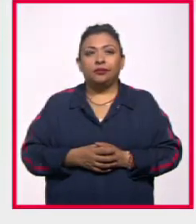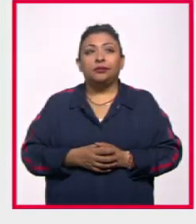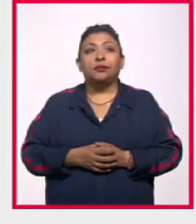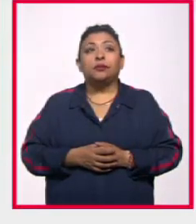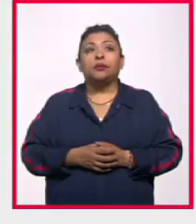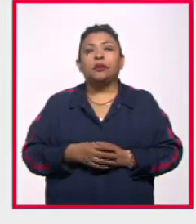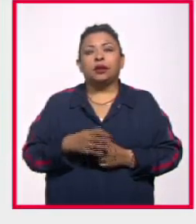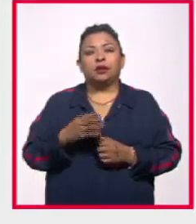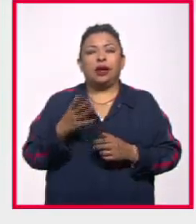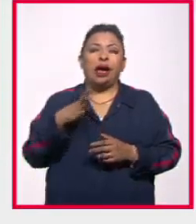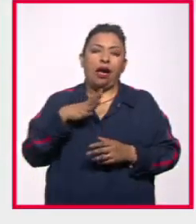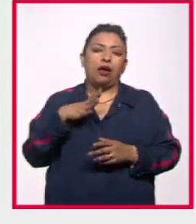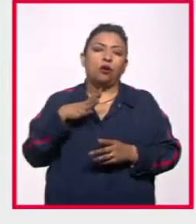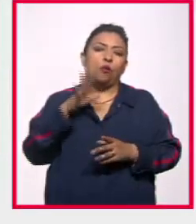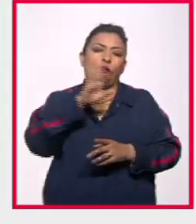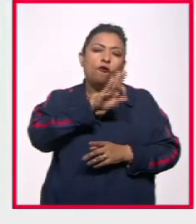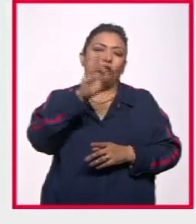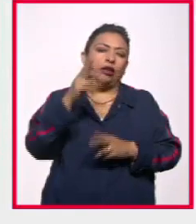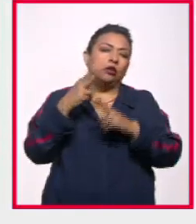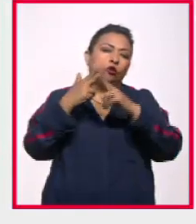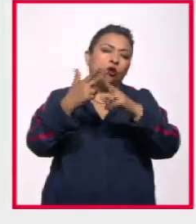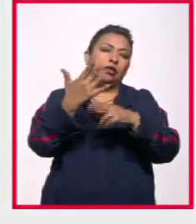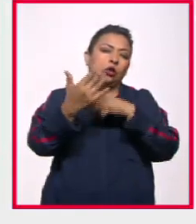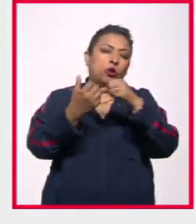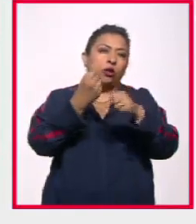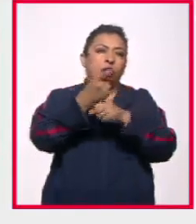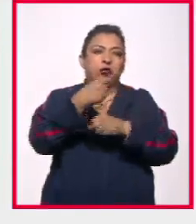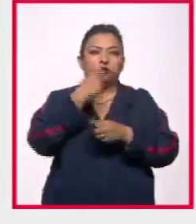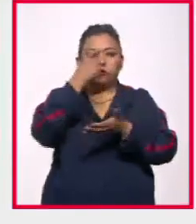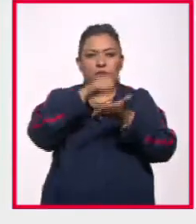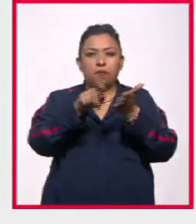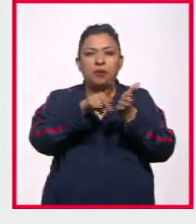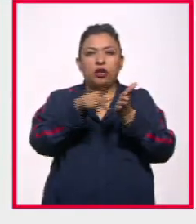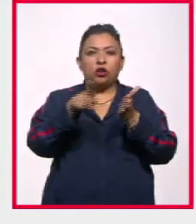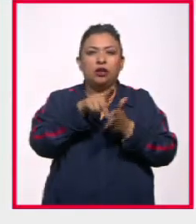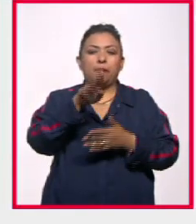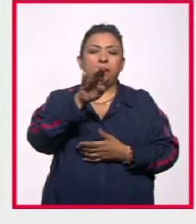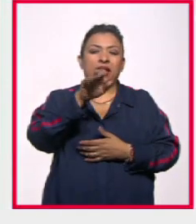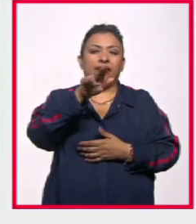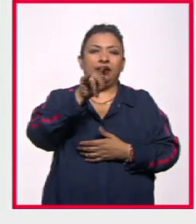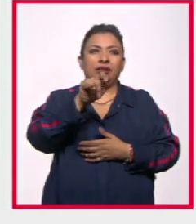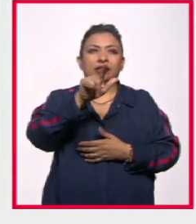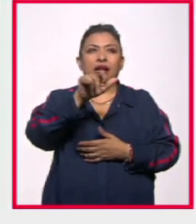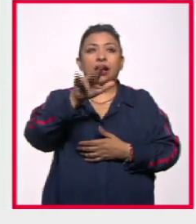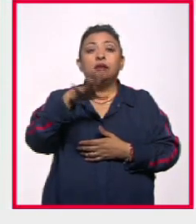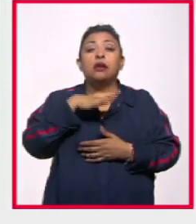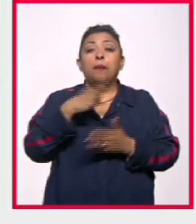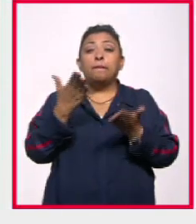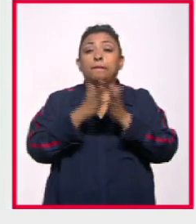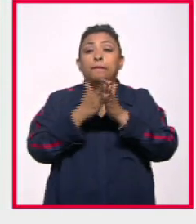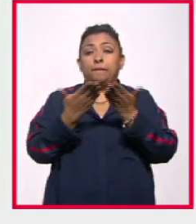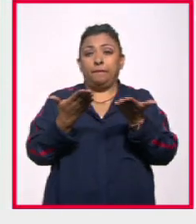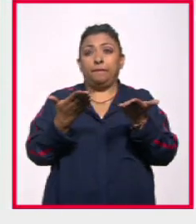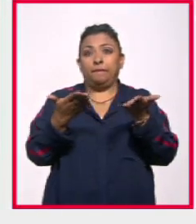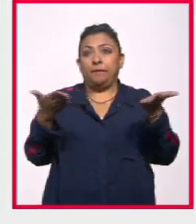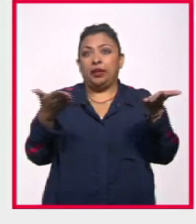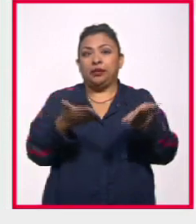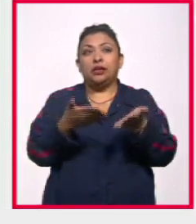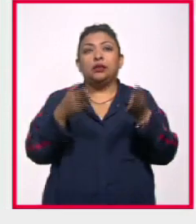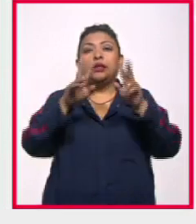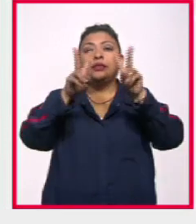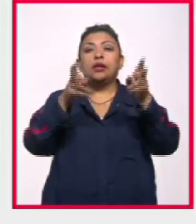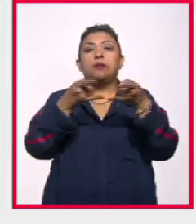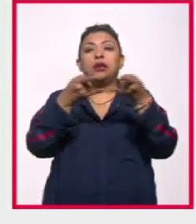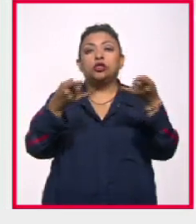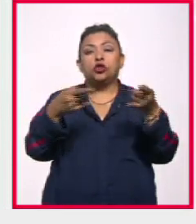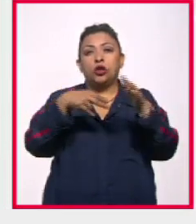En el marco de los 50 años del Metro, la escritora y periodista Beatriz Alce presenta el libro Historias del Metro.